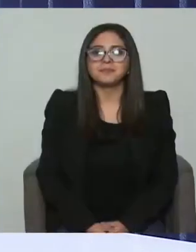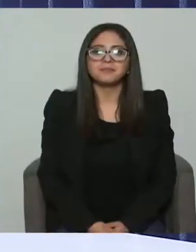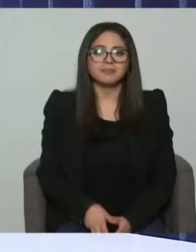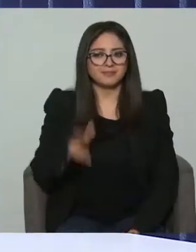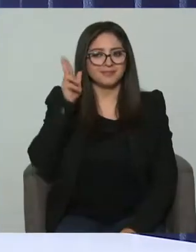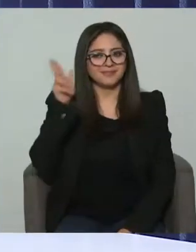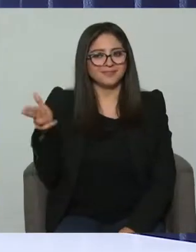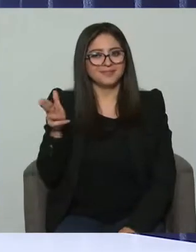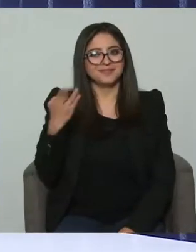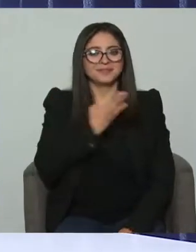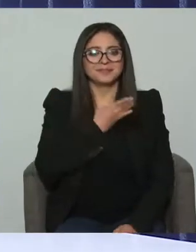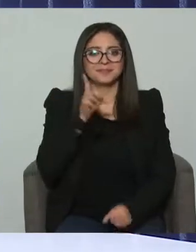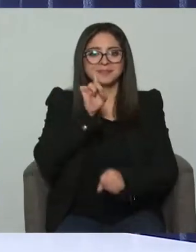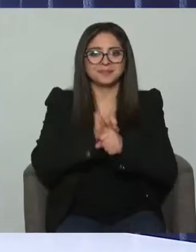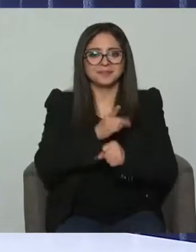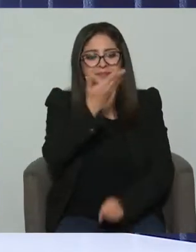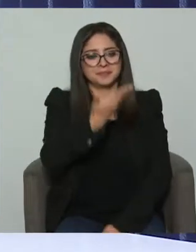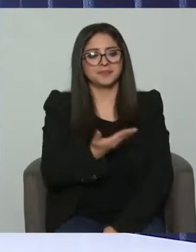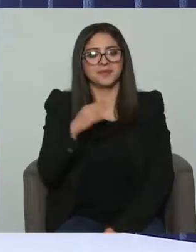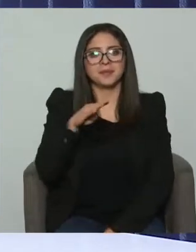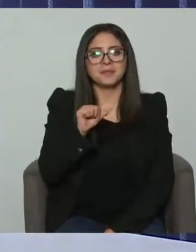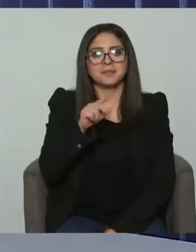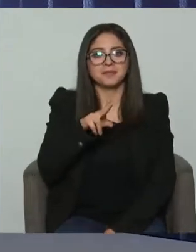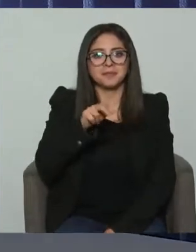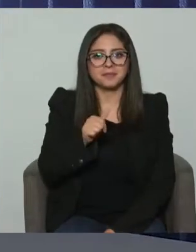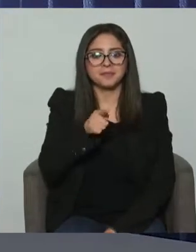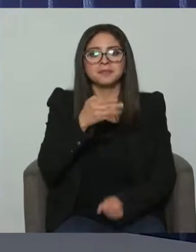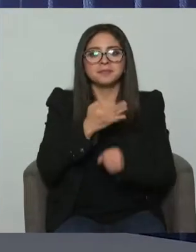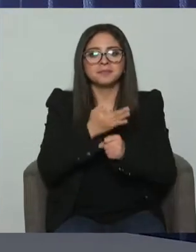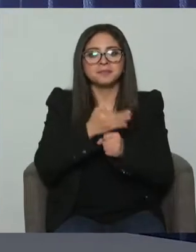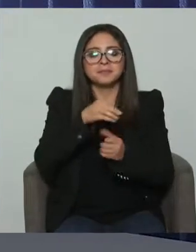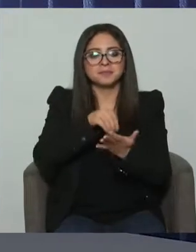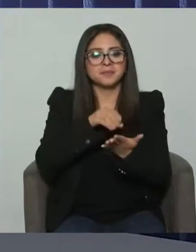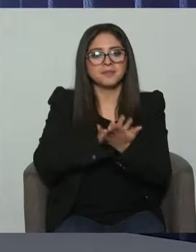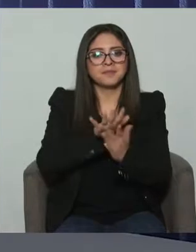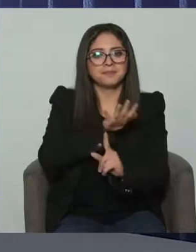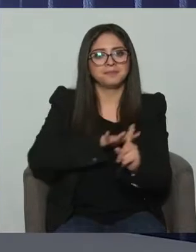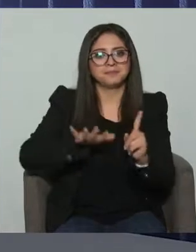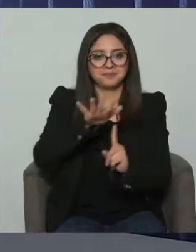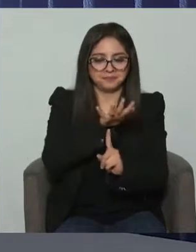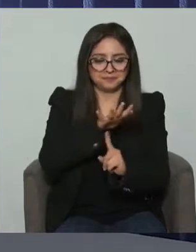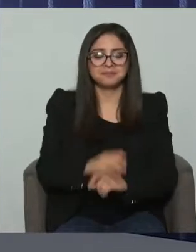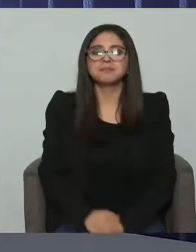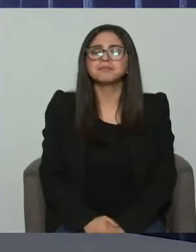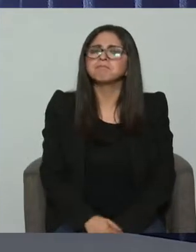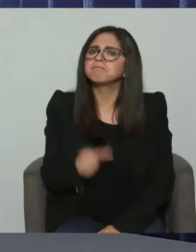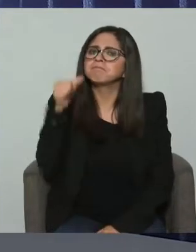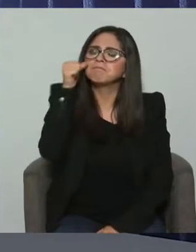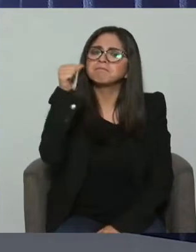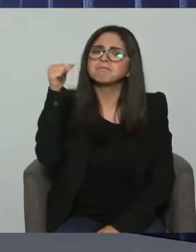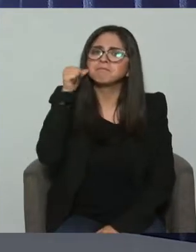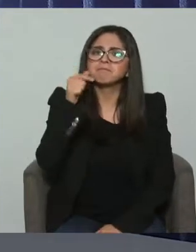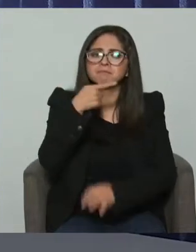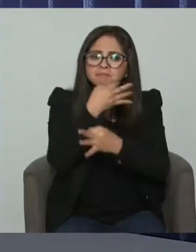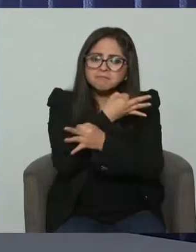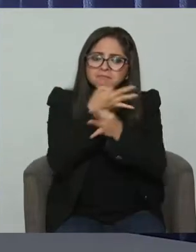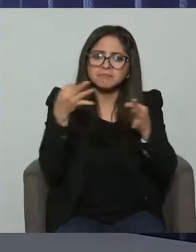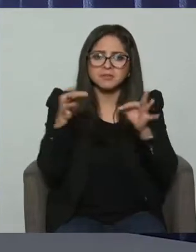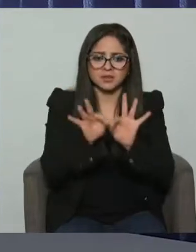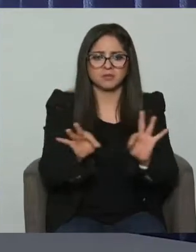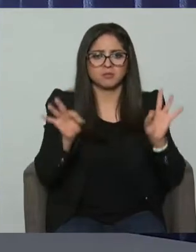Hola, ¿qué tal? Muy buenos días. Yo soy Mariana Escobedo y esto es Agenda y Contexto. El día de ayer hubo un anuncio sumamente importante de